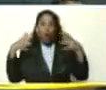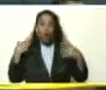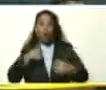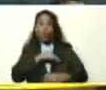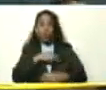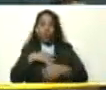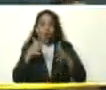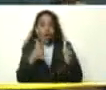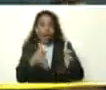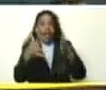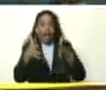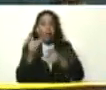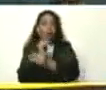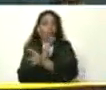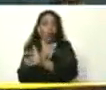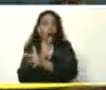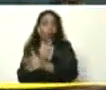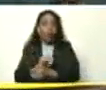juego.